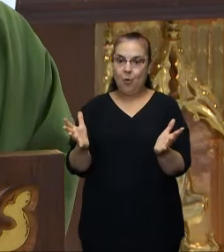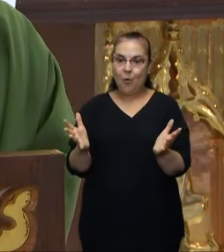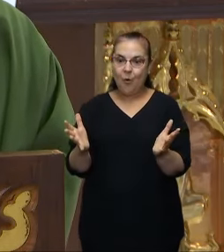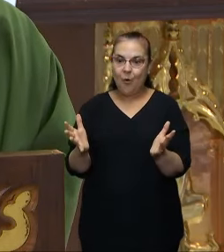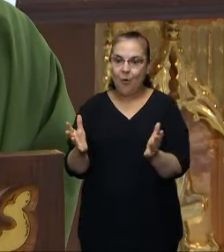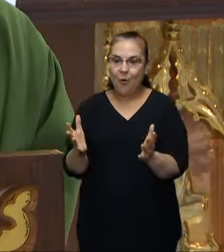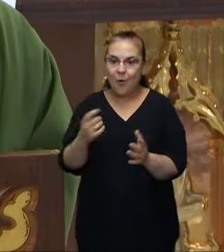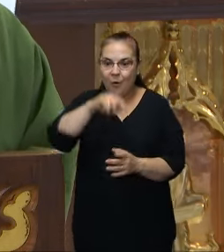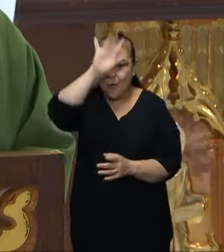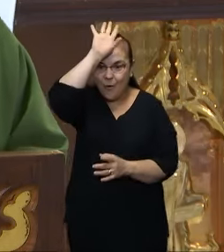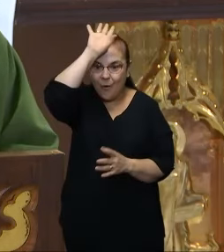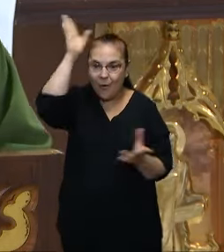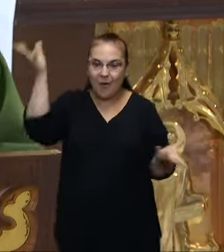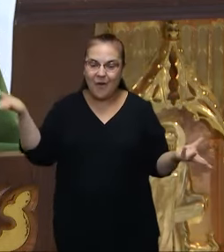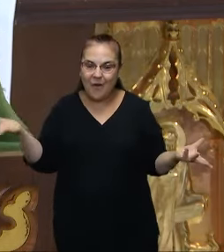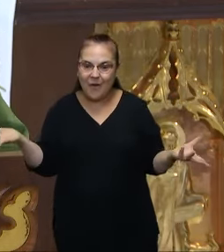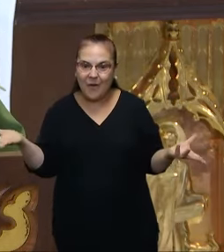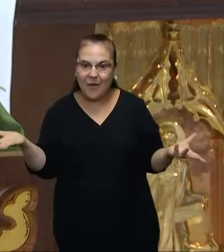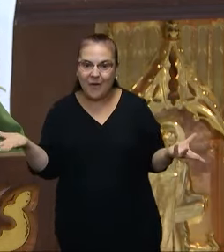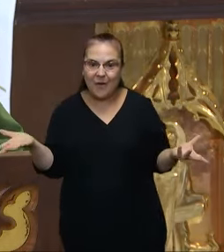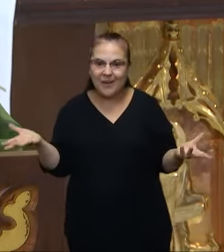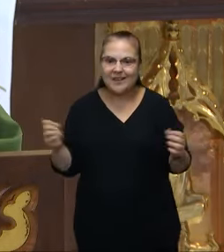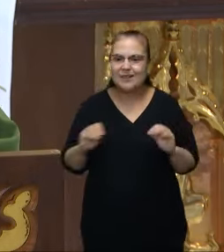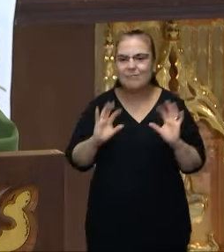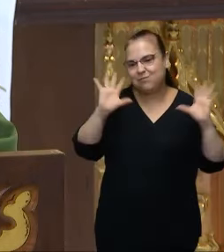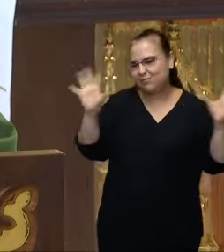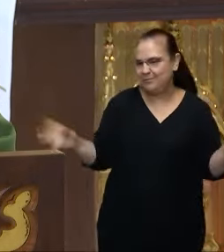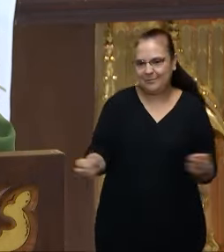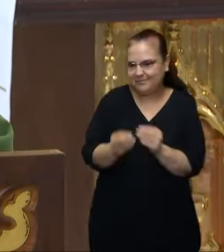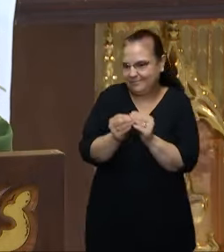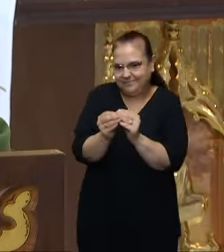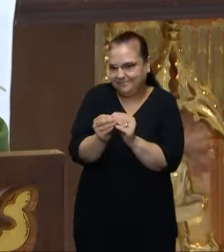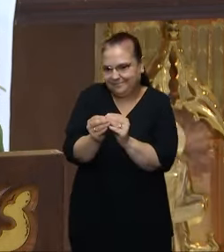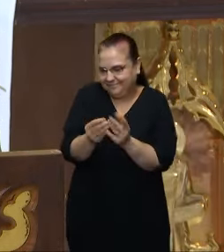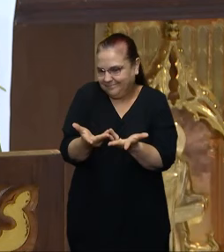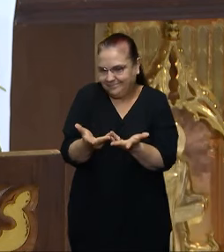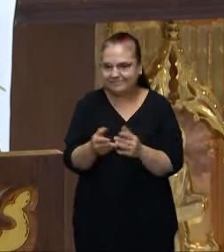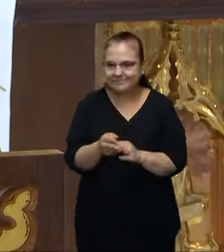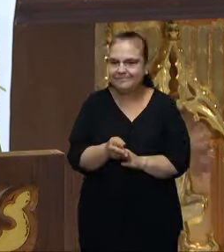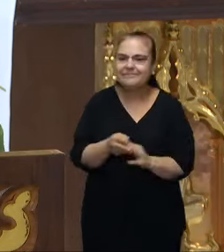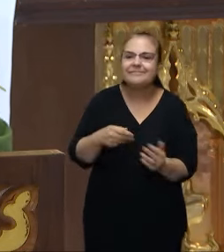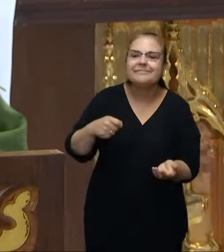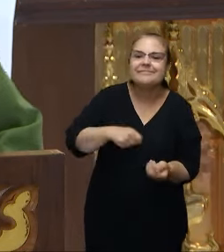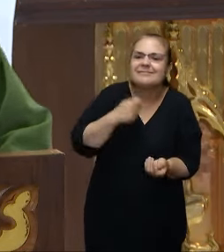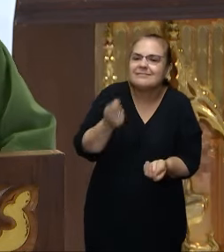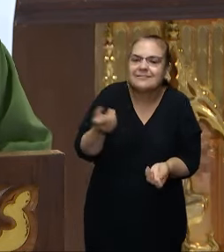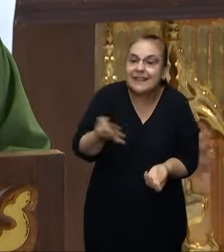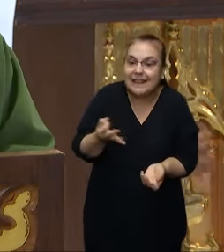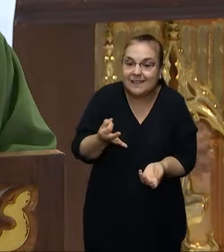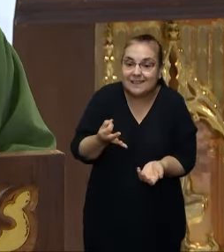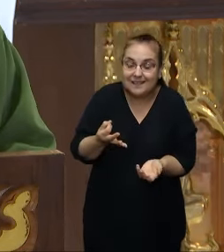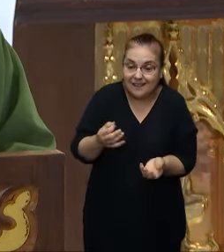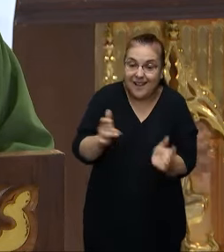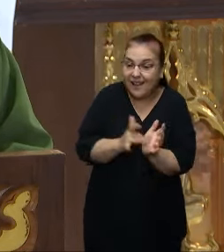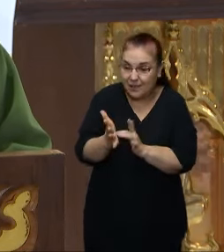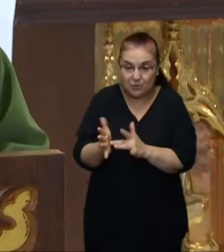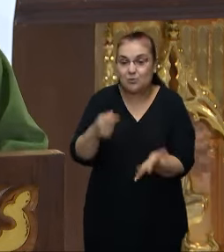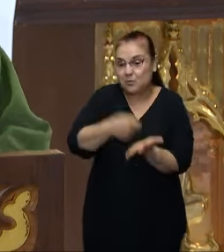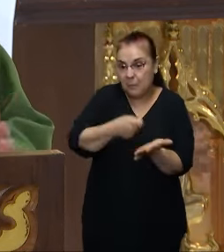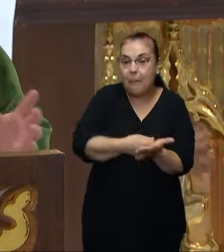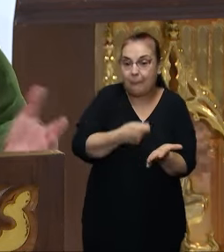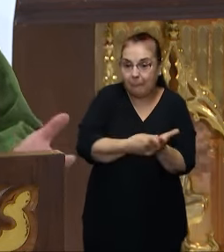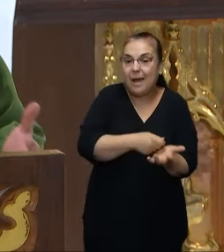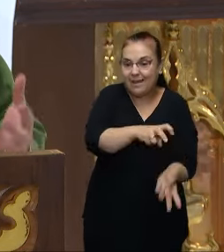sea la conclusión es que Jesús paga su impuesto a pesar del estar